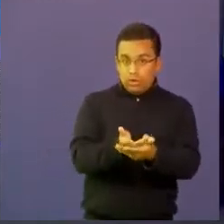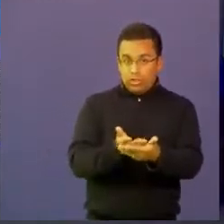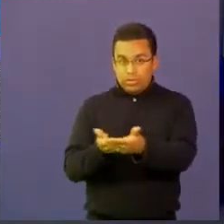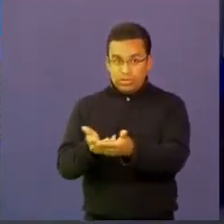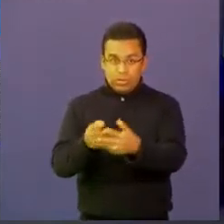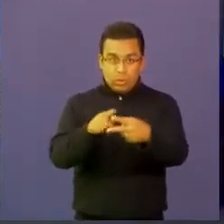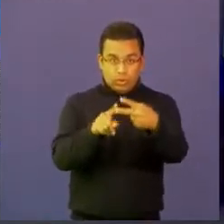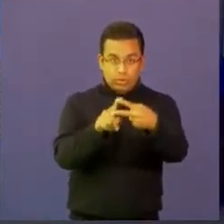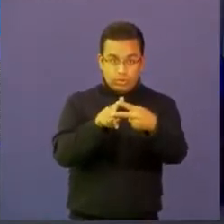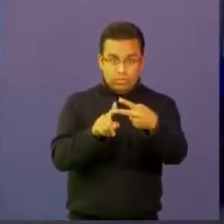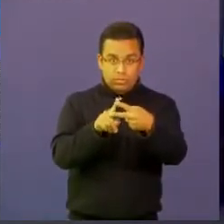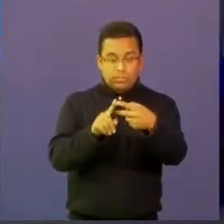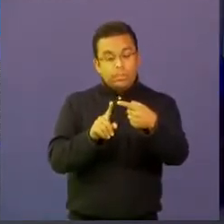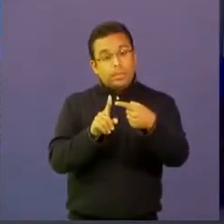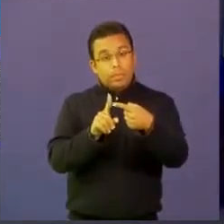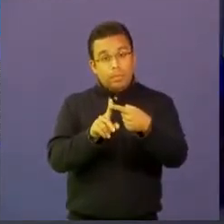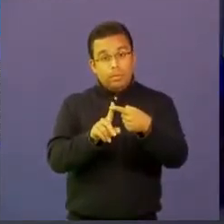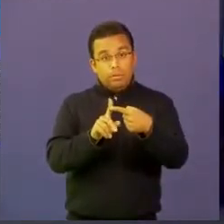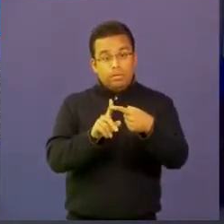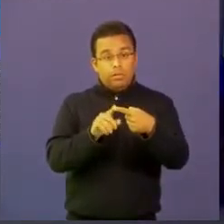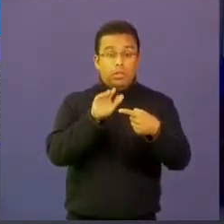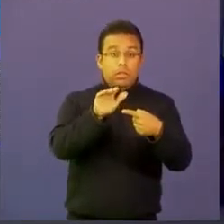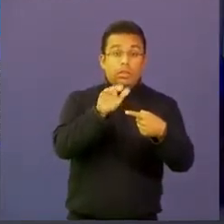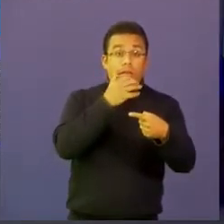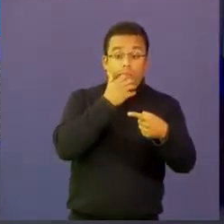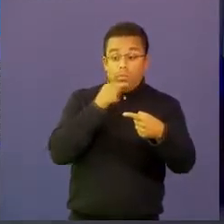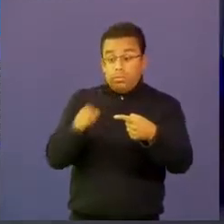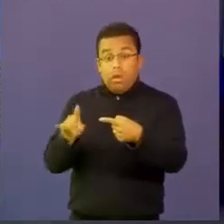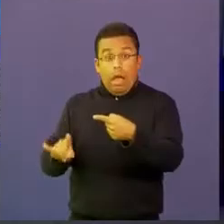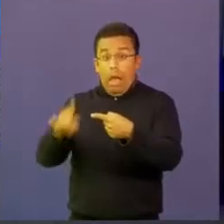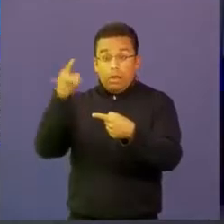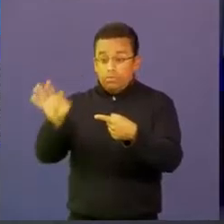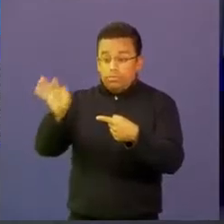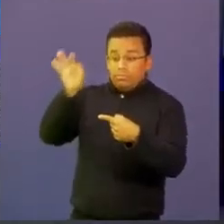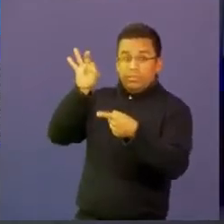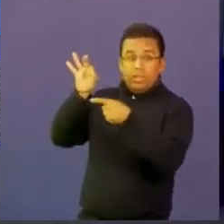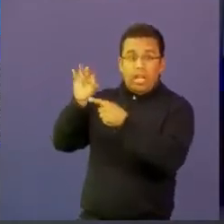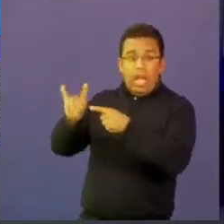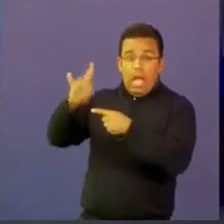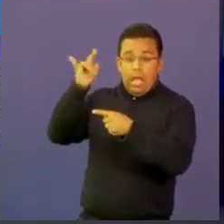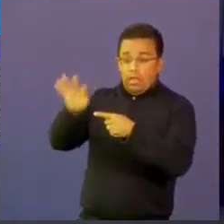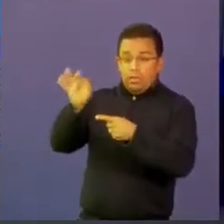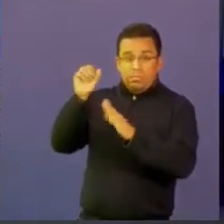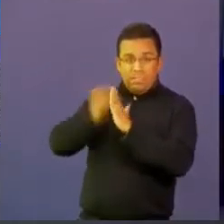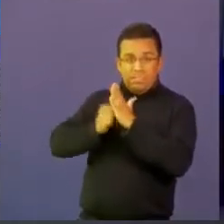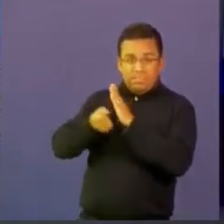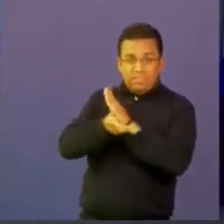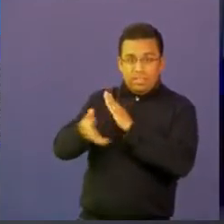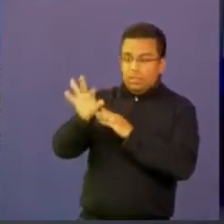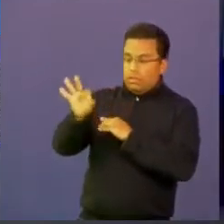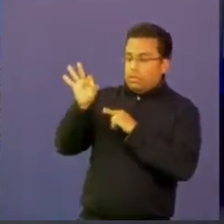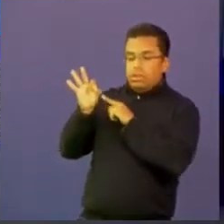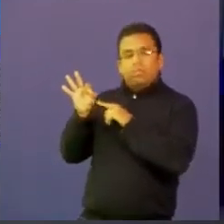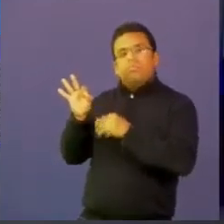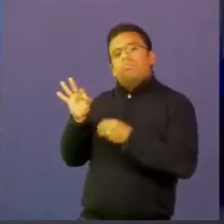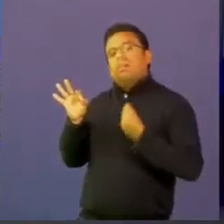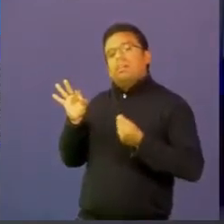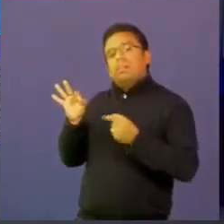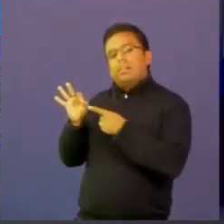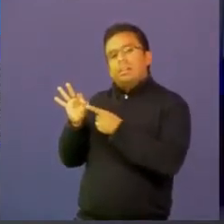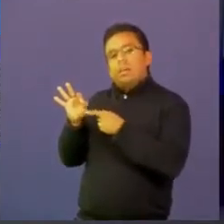será que cuando van a desarrollar una herramienta siempre tengan un objetivo claro que está compartiendo entre